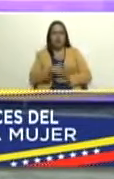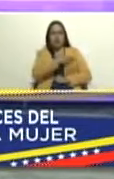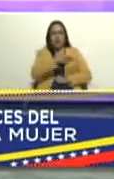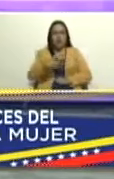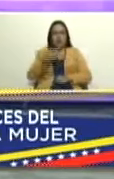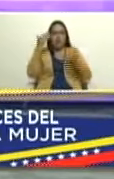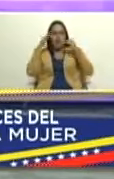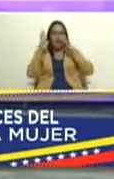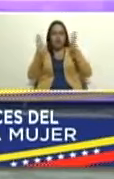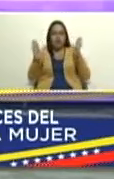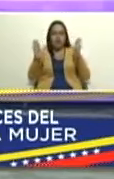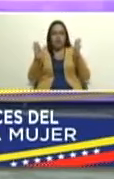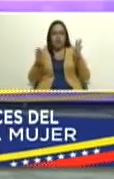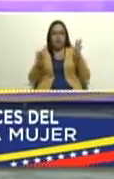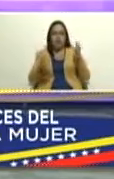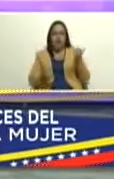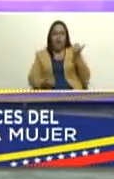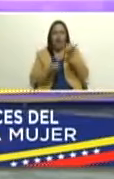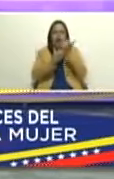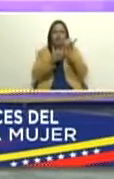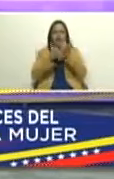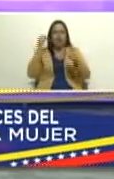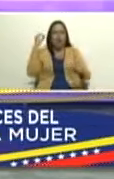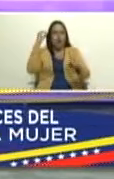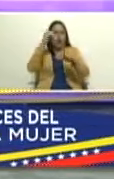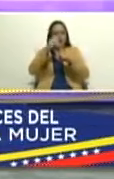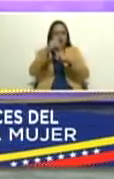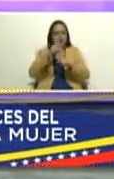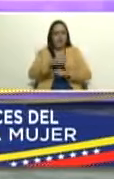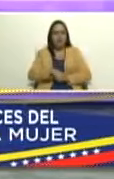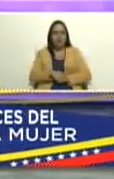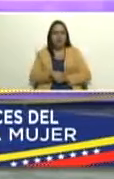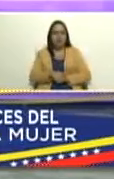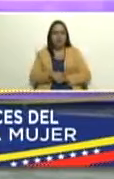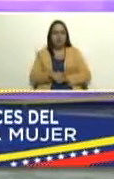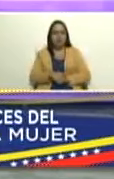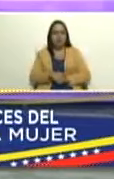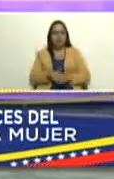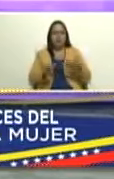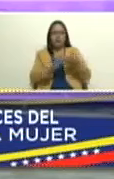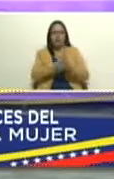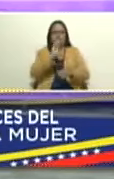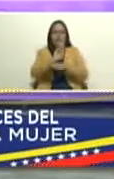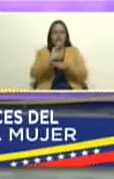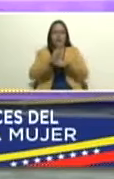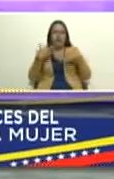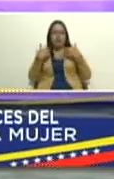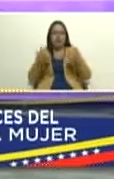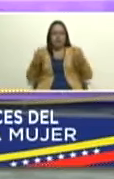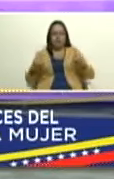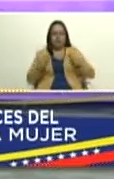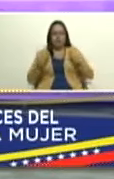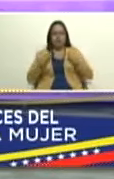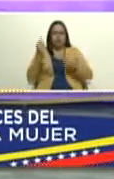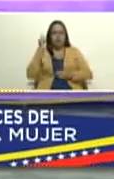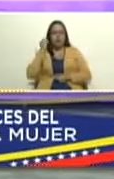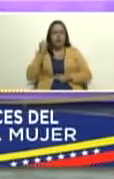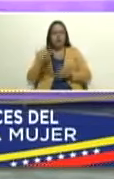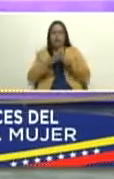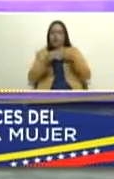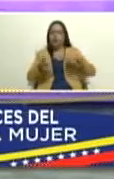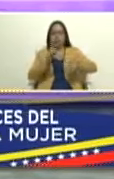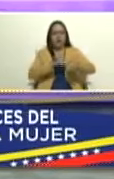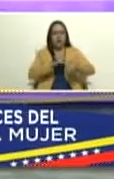atención y apoyo del vértice de protección para la salud y la vida de la mujer, en toda época,